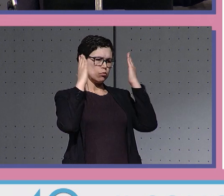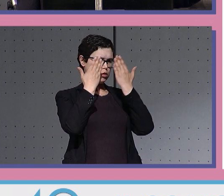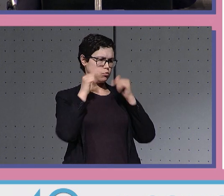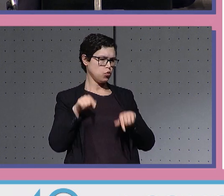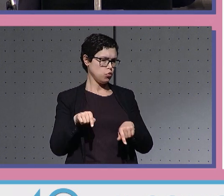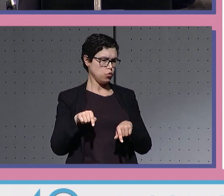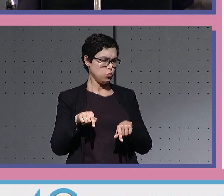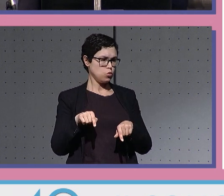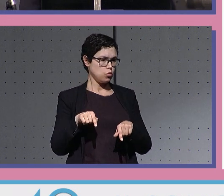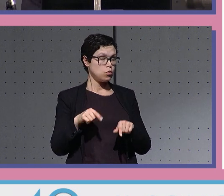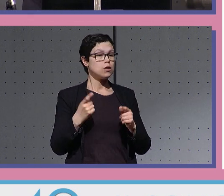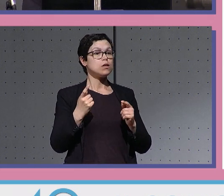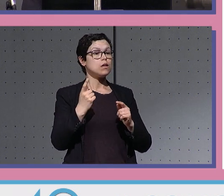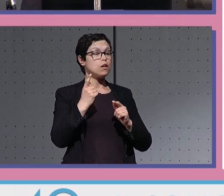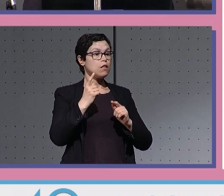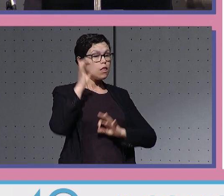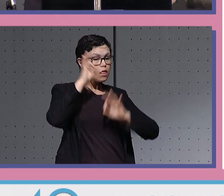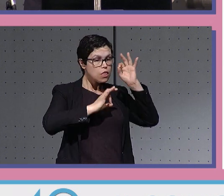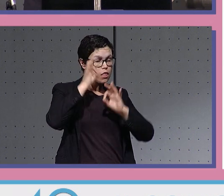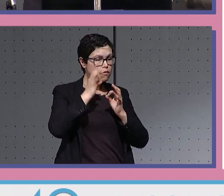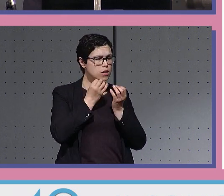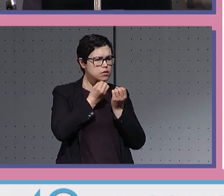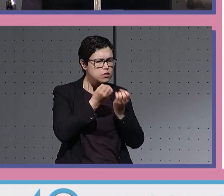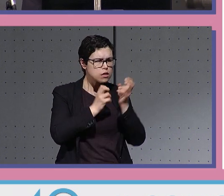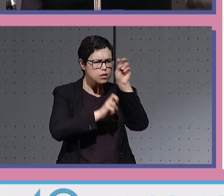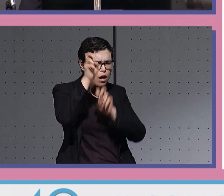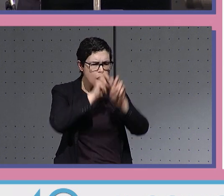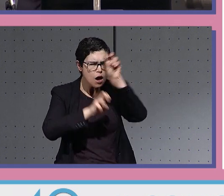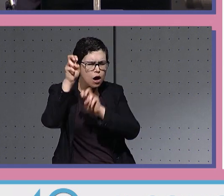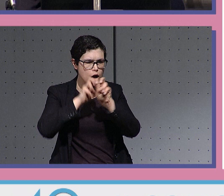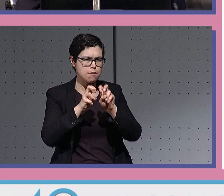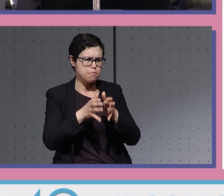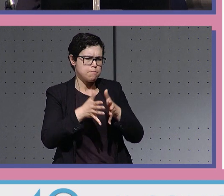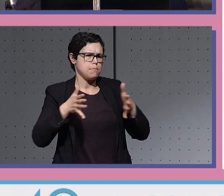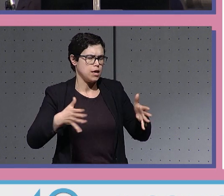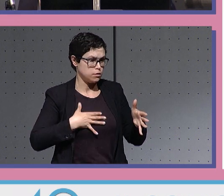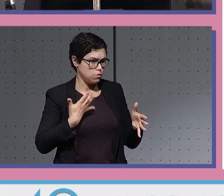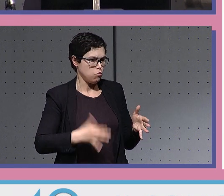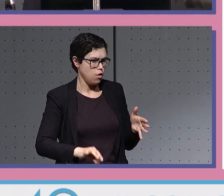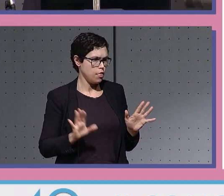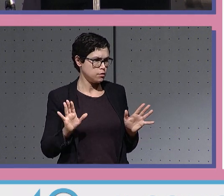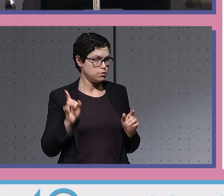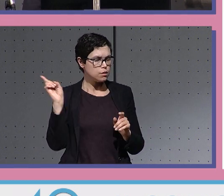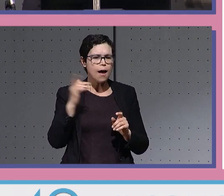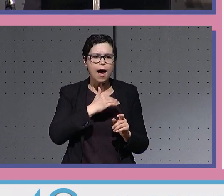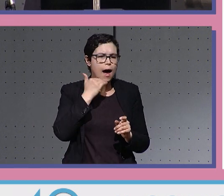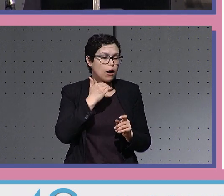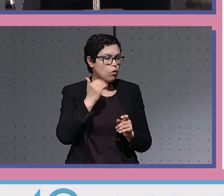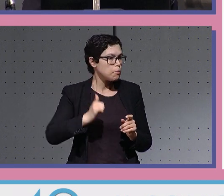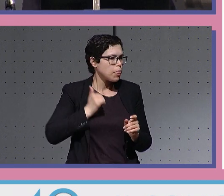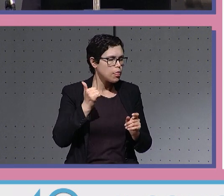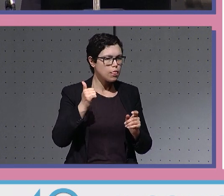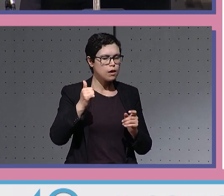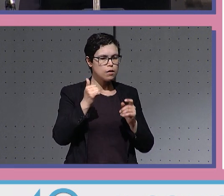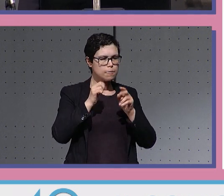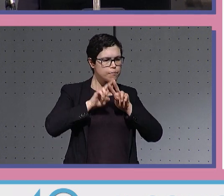serían mayores cuando se hacen búsquedas activas de casos. Es decir, estos son niños que seguramente pues, han consultado por algo y se han evaluado y